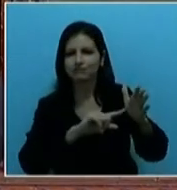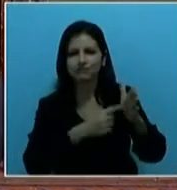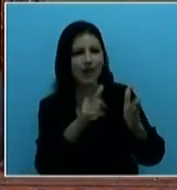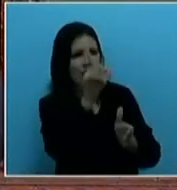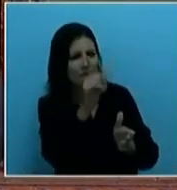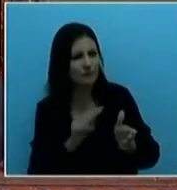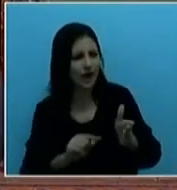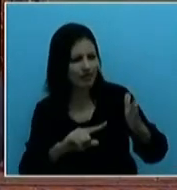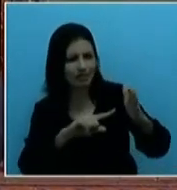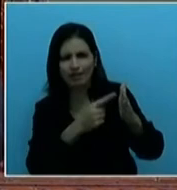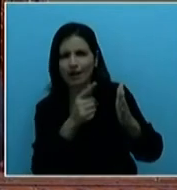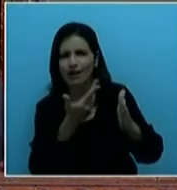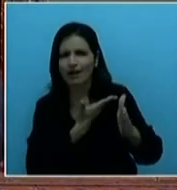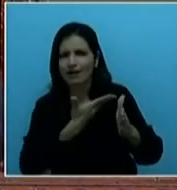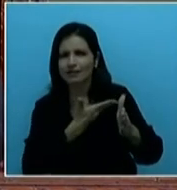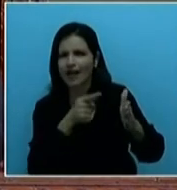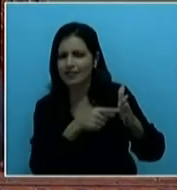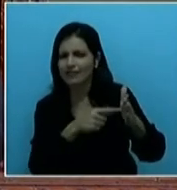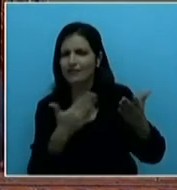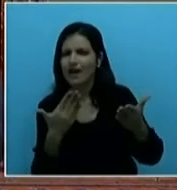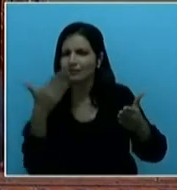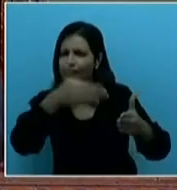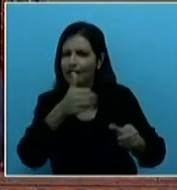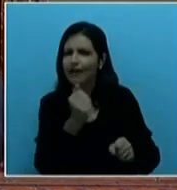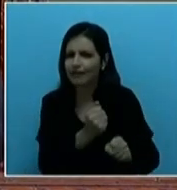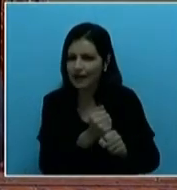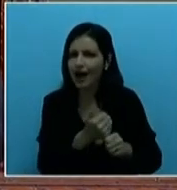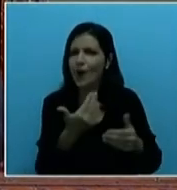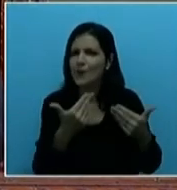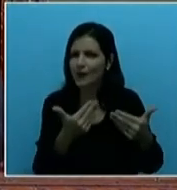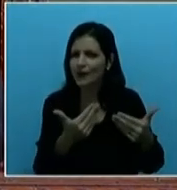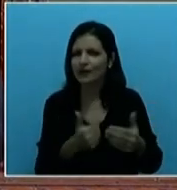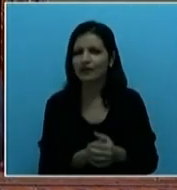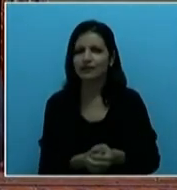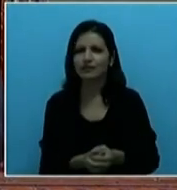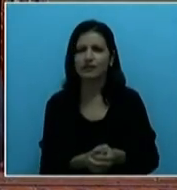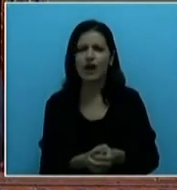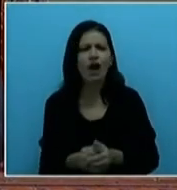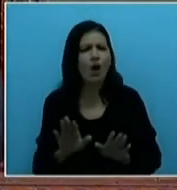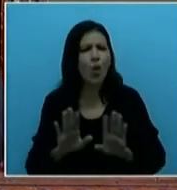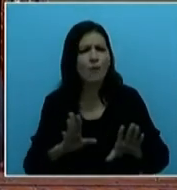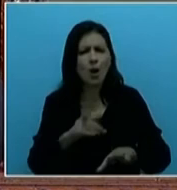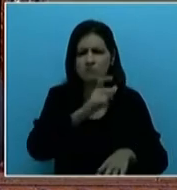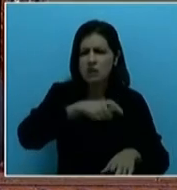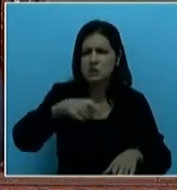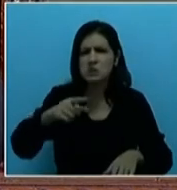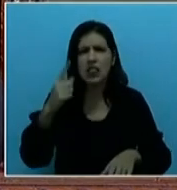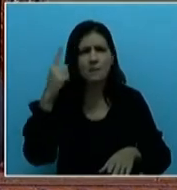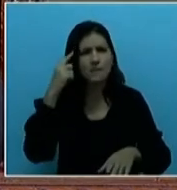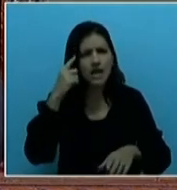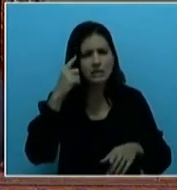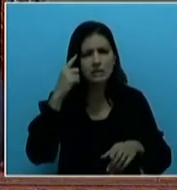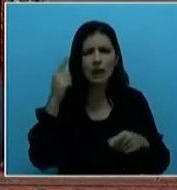todos los santafesinos no importa como piensen y su condición política y social es una tarea para